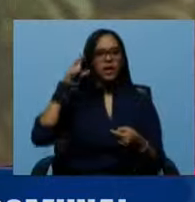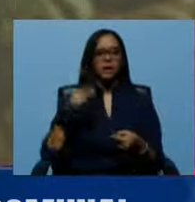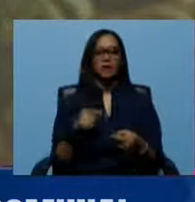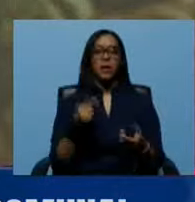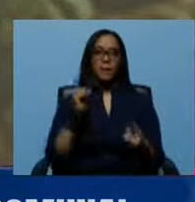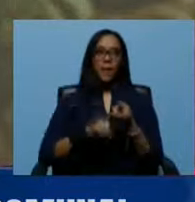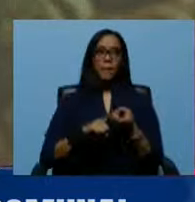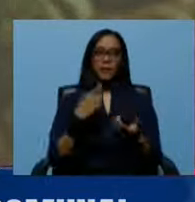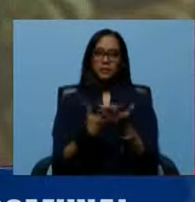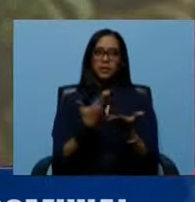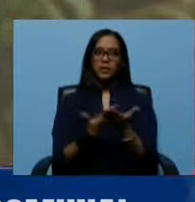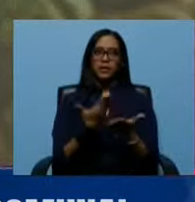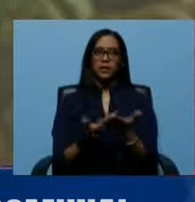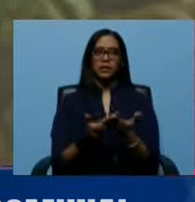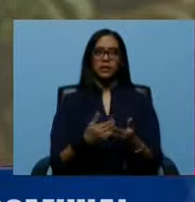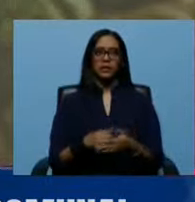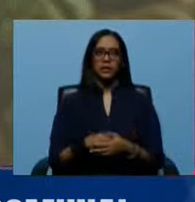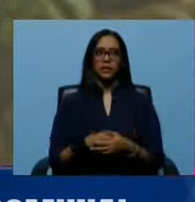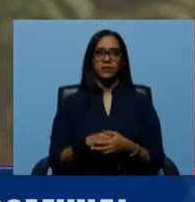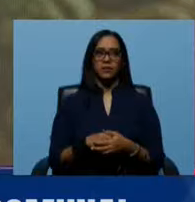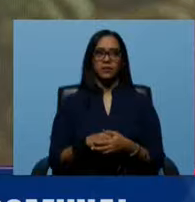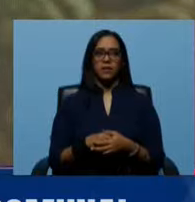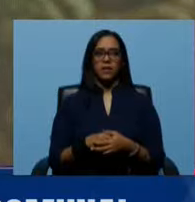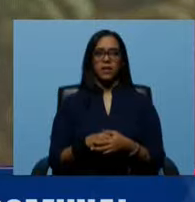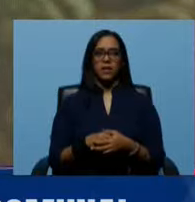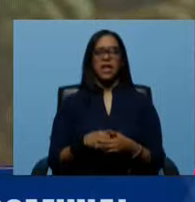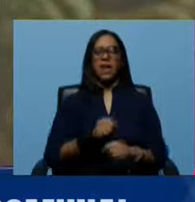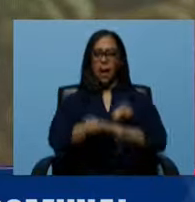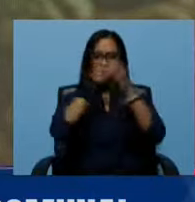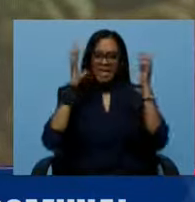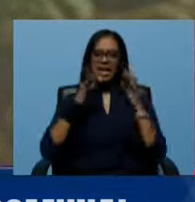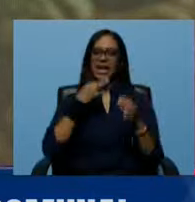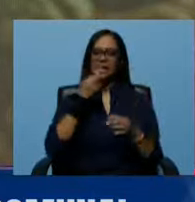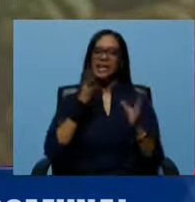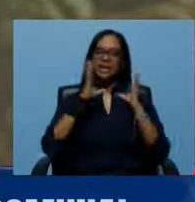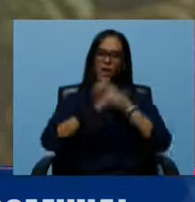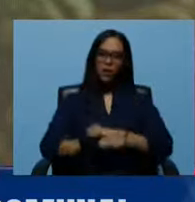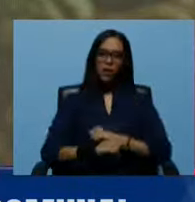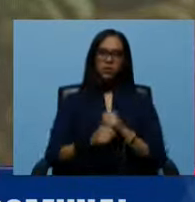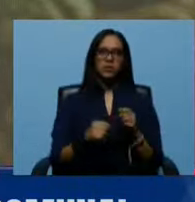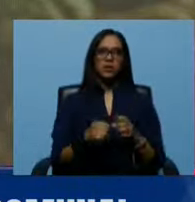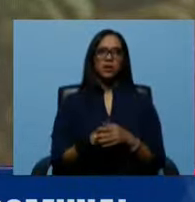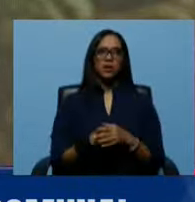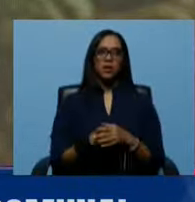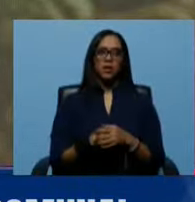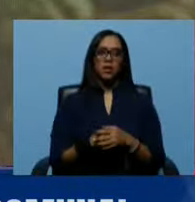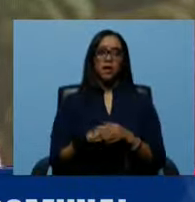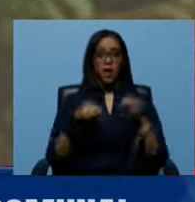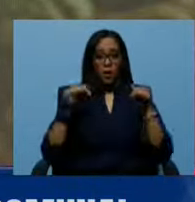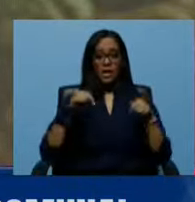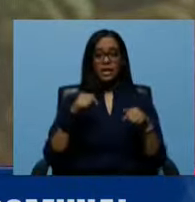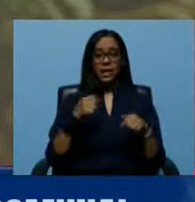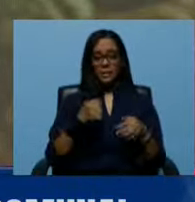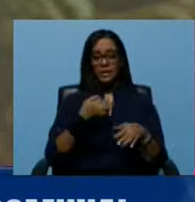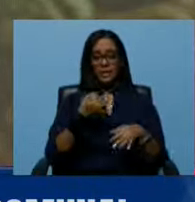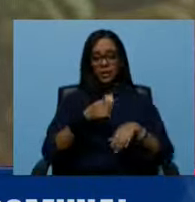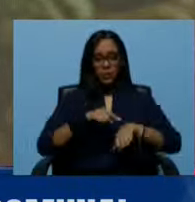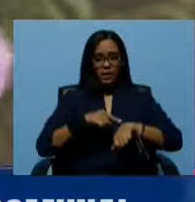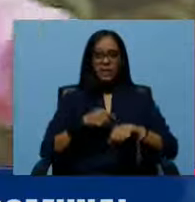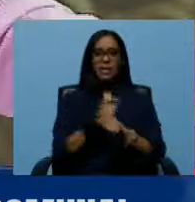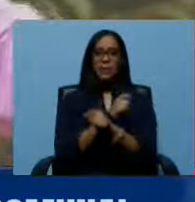es testiga, en la mañana, en la tarde, en la noche. Ahorita me tardé un poquito porque estaba terminando de